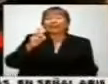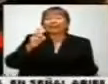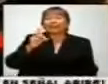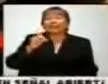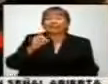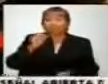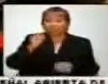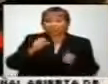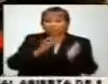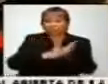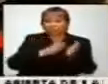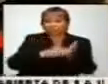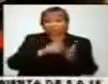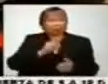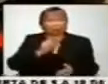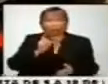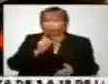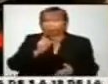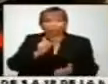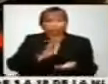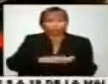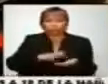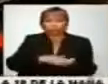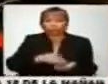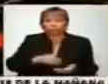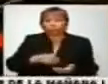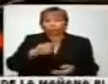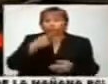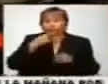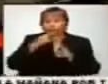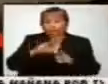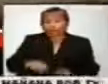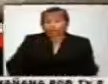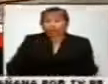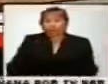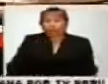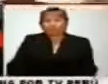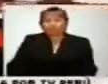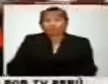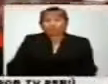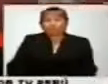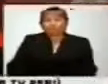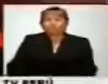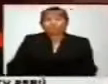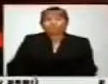Entonces, ¿eran socios o no eran socios? Para que responda, señor Graña.